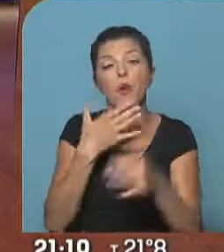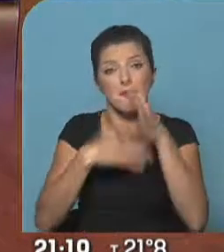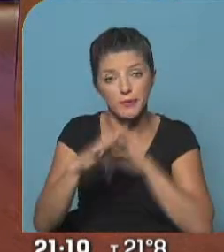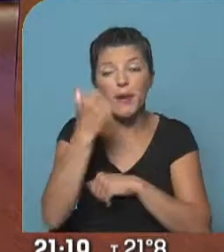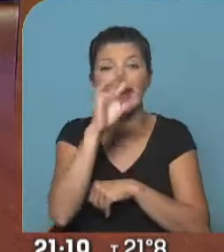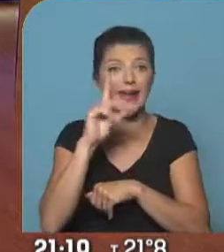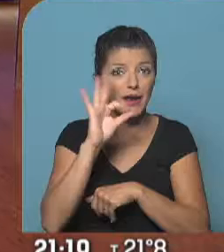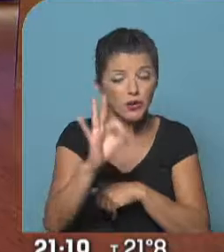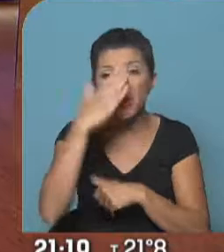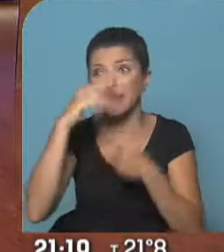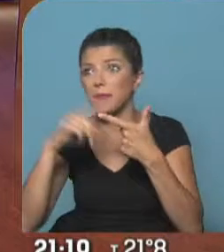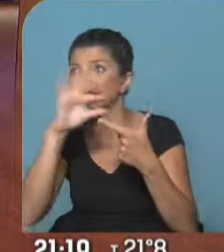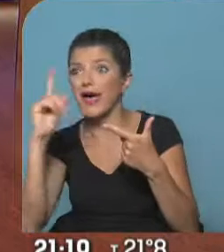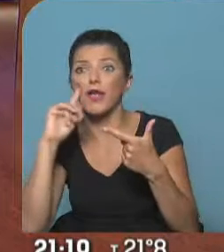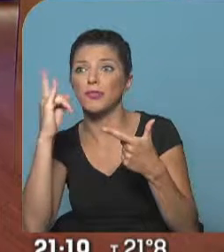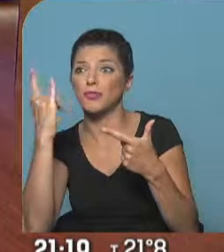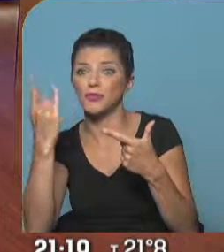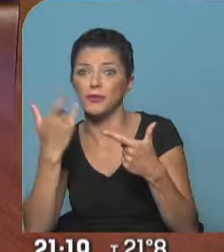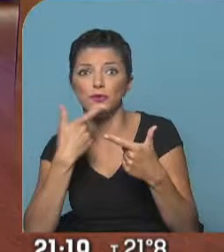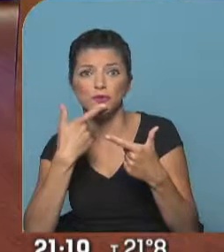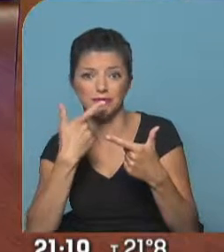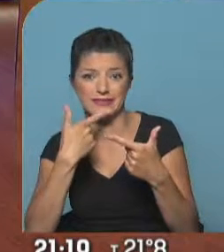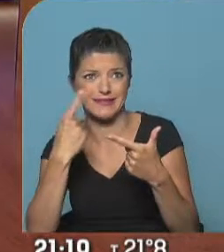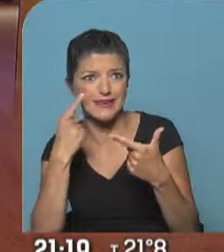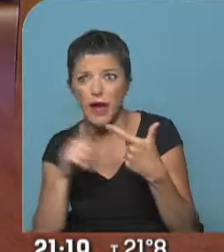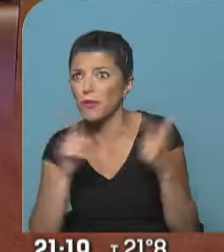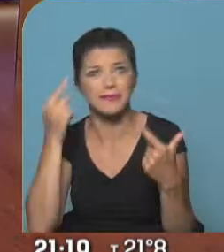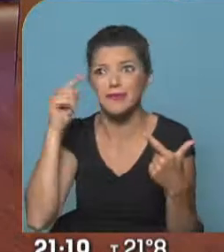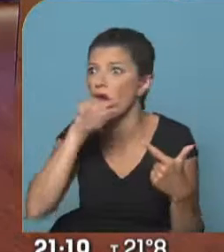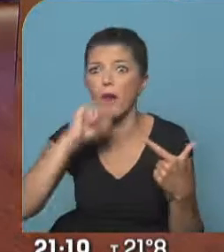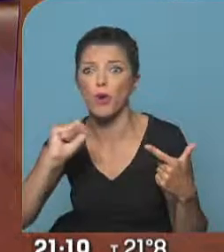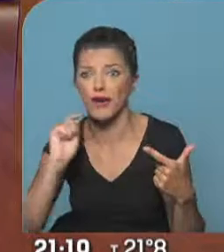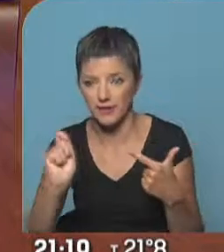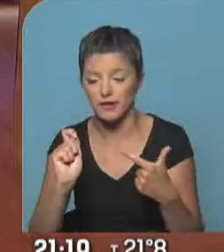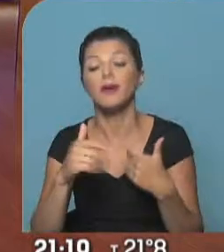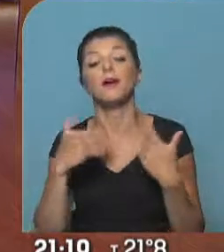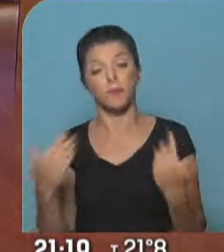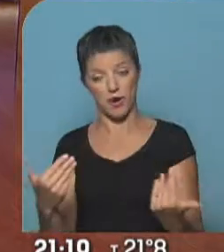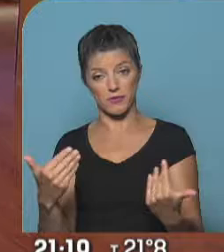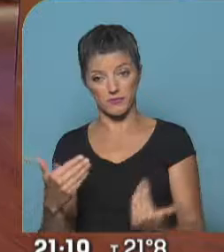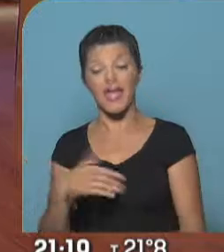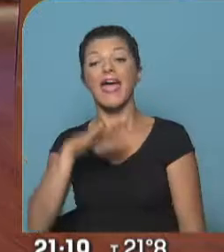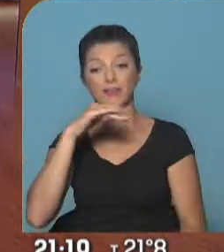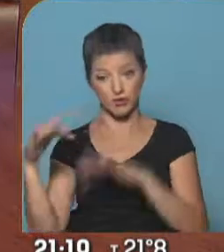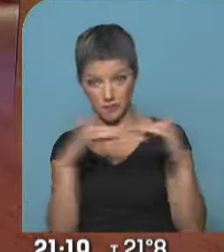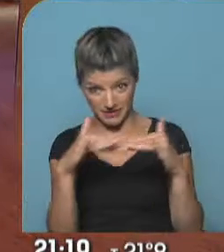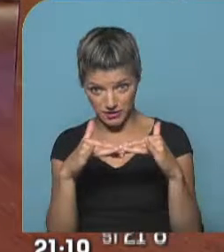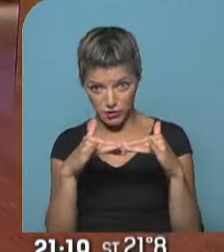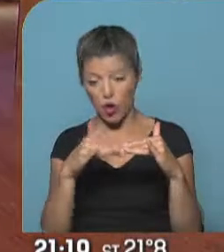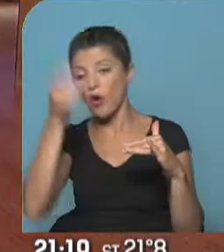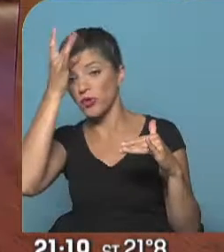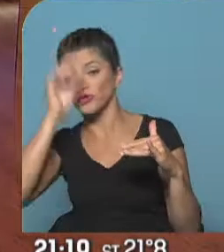se preguntaban de dónde iban a salir los goles. Ignacio Nacho Escoco ha convertido 12 en 14 presentaciones y es